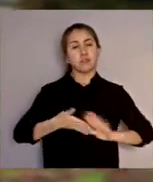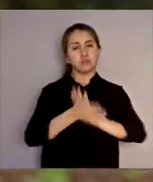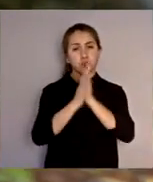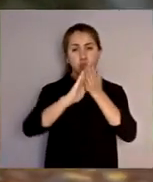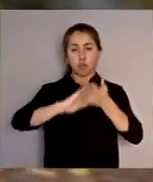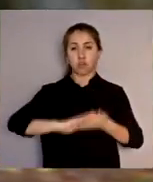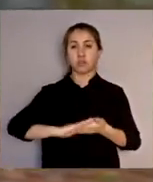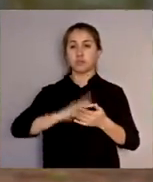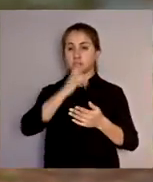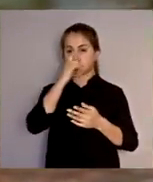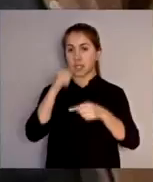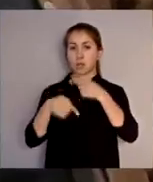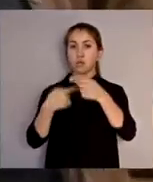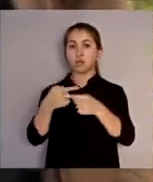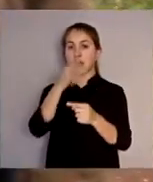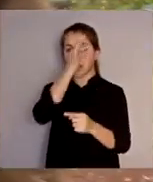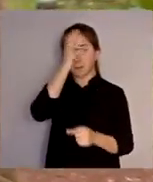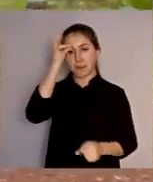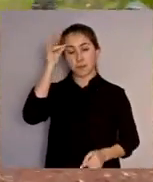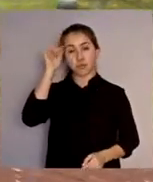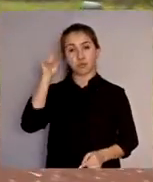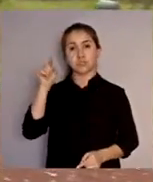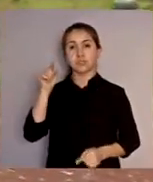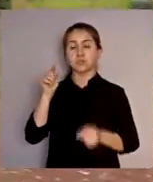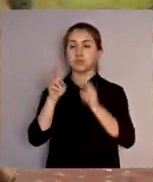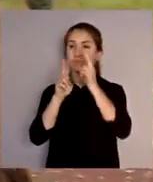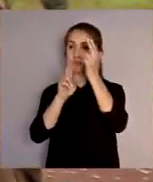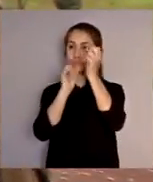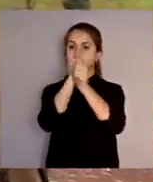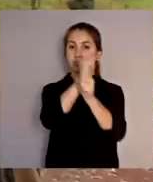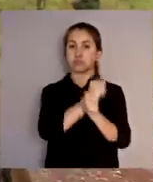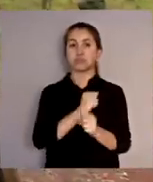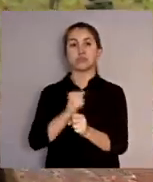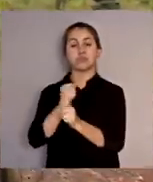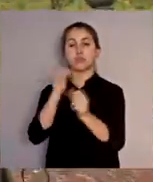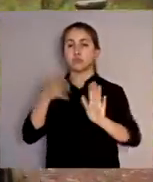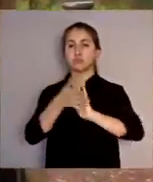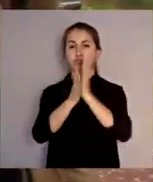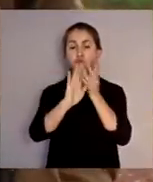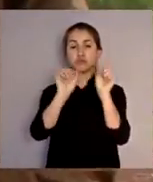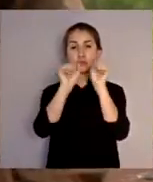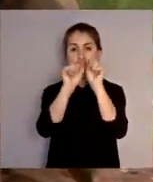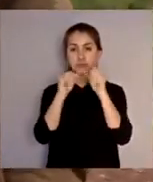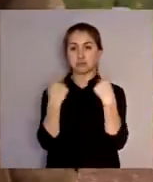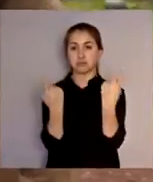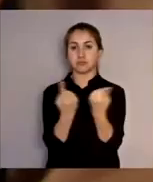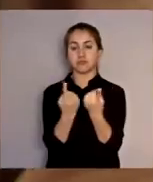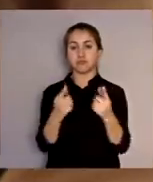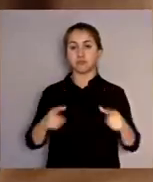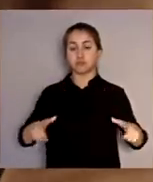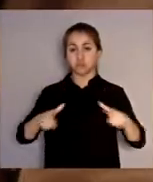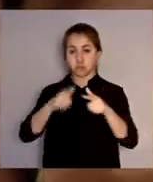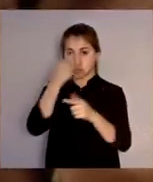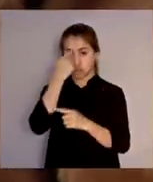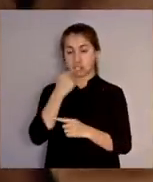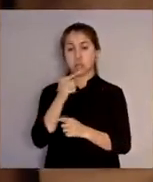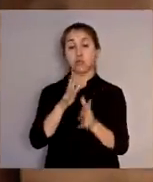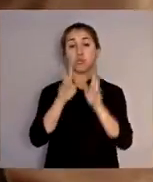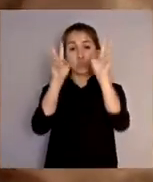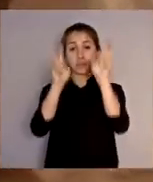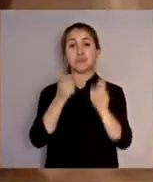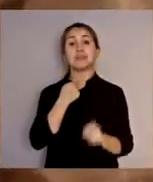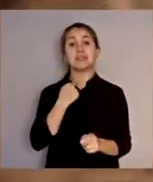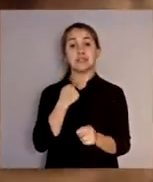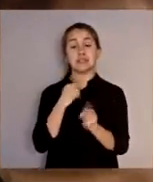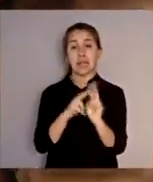son esculturas mapuches. ¿Ya? Que rodean todo el sistema y rodean todo el museo. Yo creo que una de las cosas interesantes